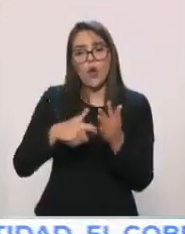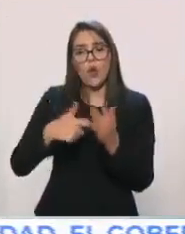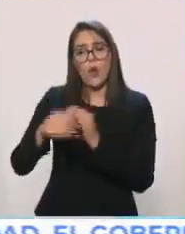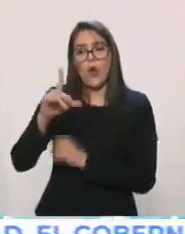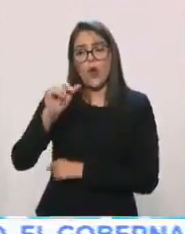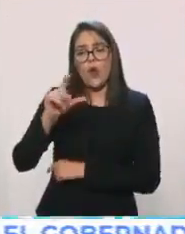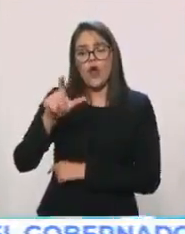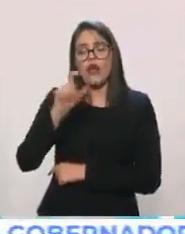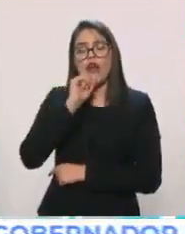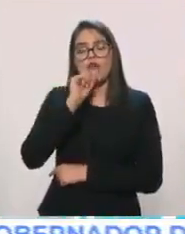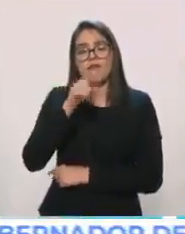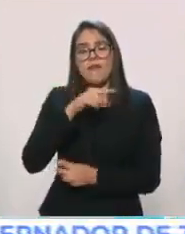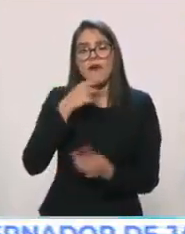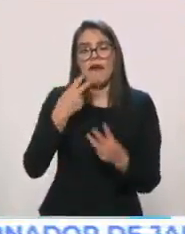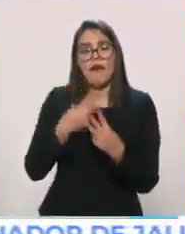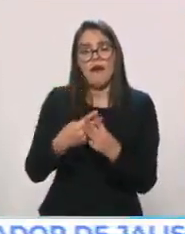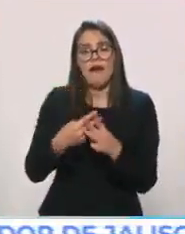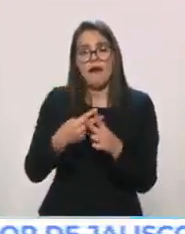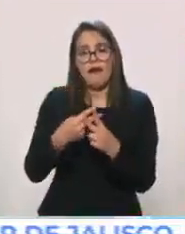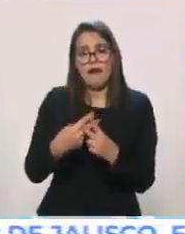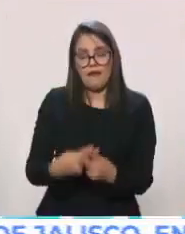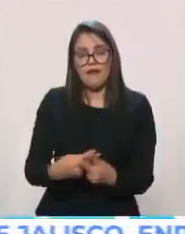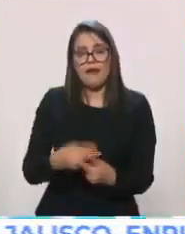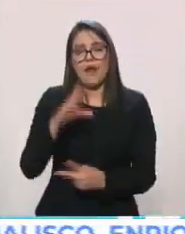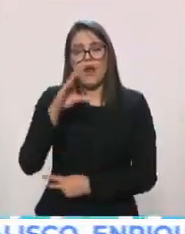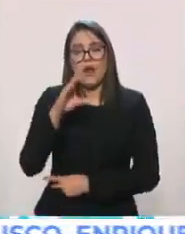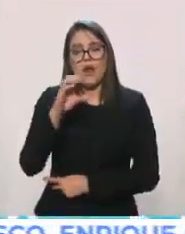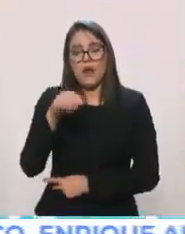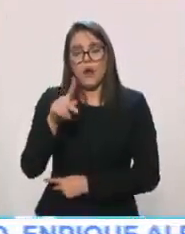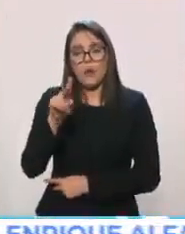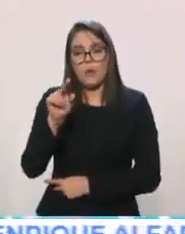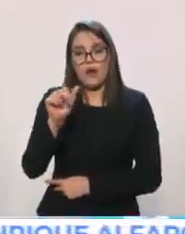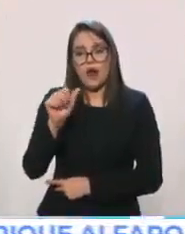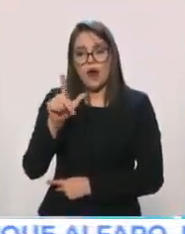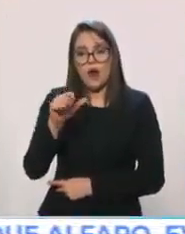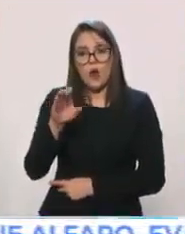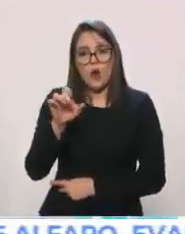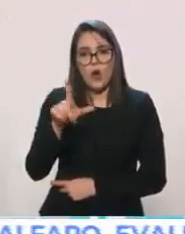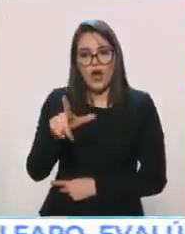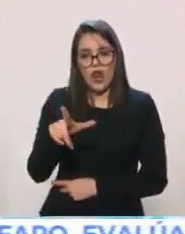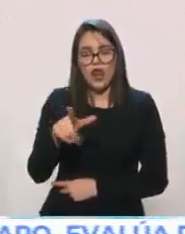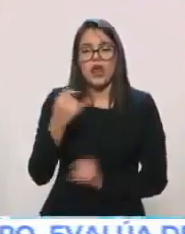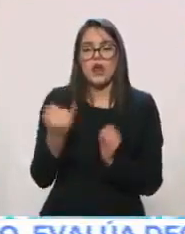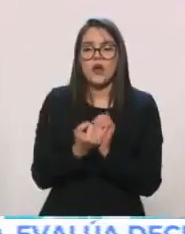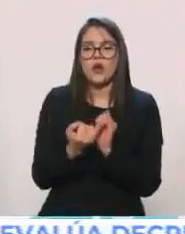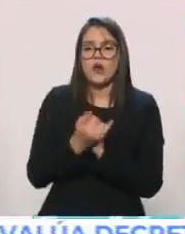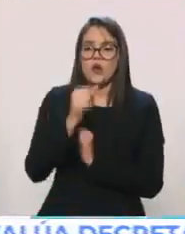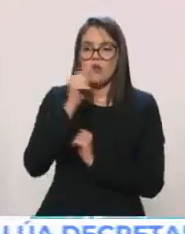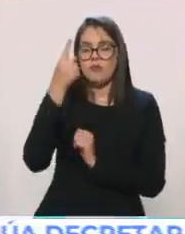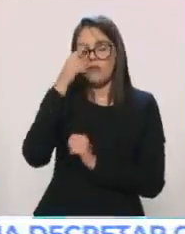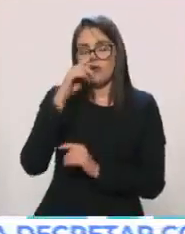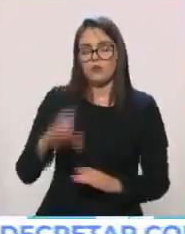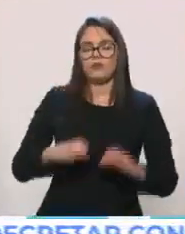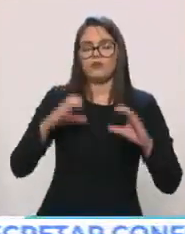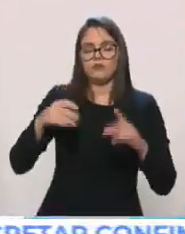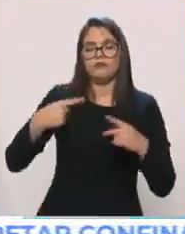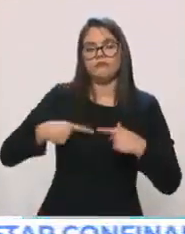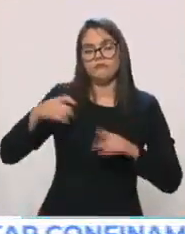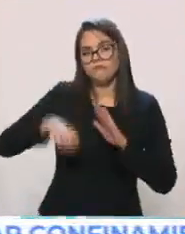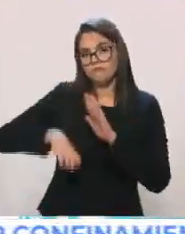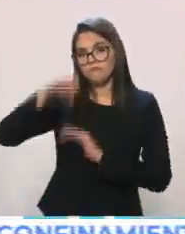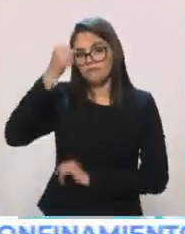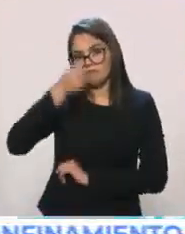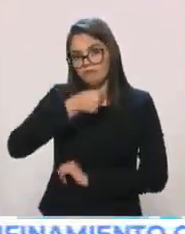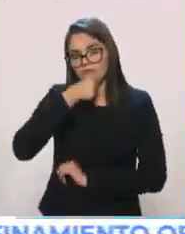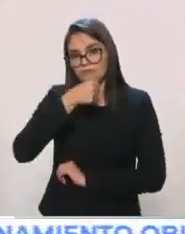para llevar, a fin de que la gente no salga de casa, además de alertar sobre el cuidado para los adultos mayores. La alcaldía Álvaro